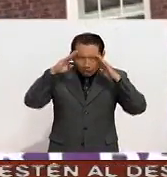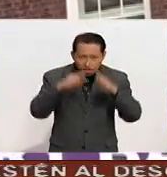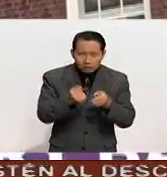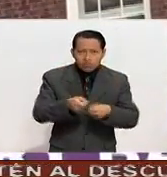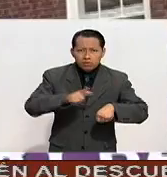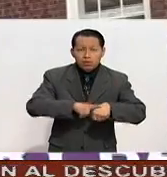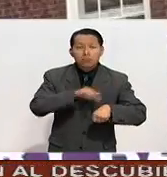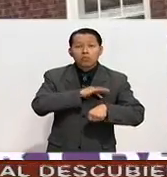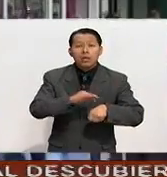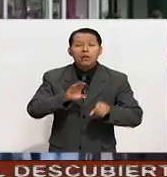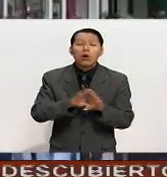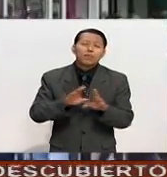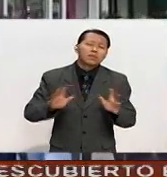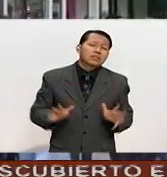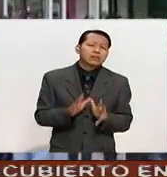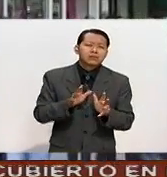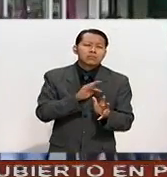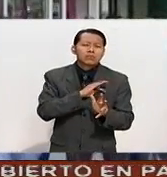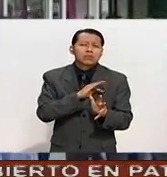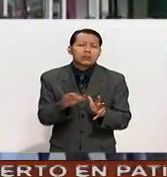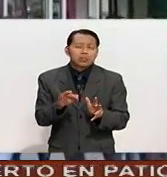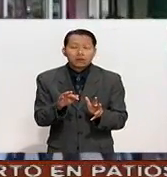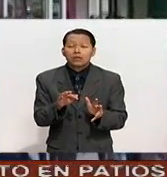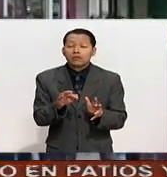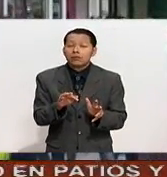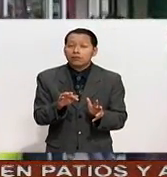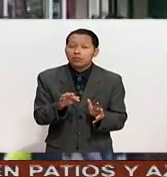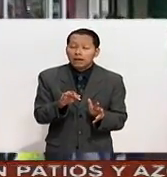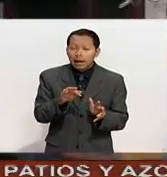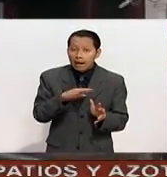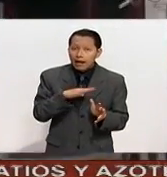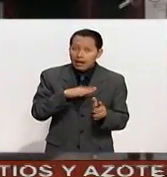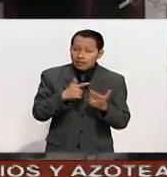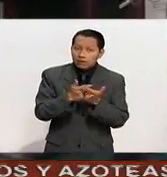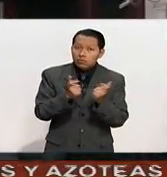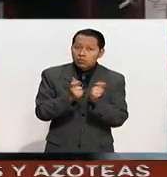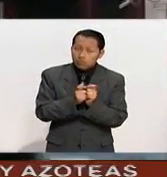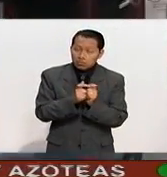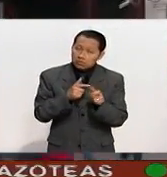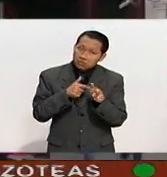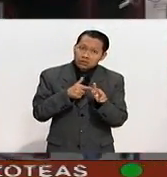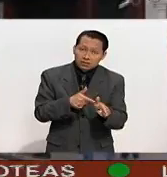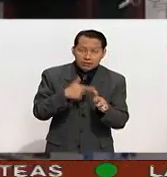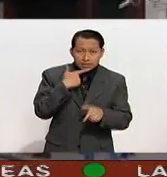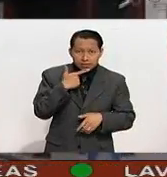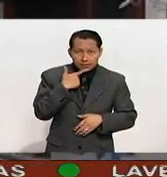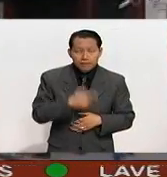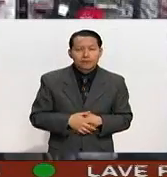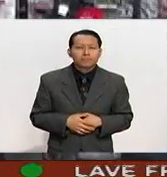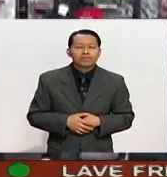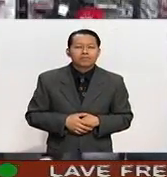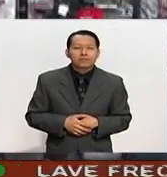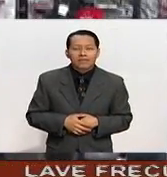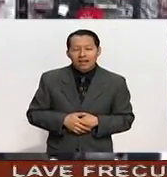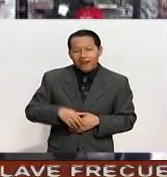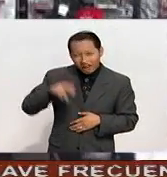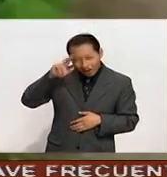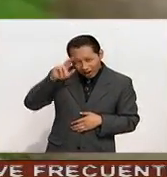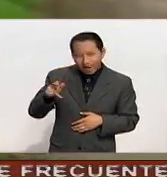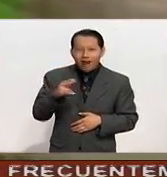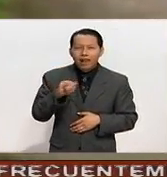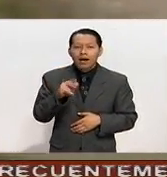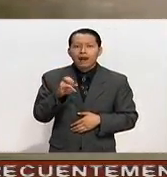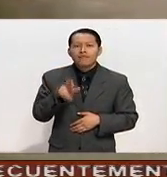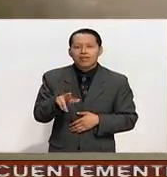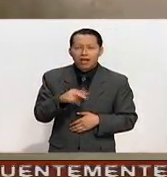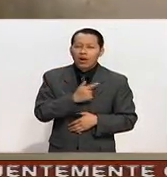algún empuje a la posición de los partidarios de que permanezca el Reino Unido. ¿Cómo estás, Javier? Qué gusto